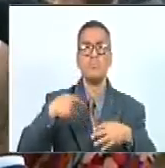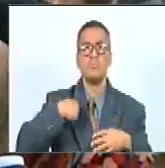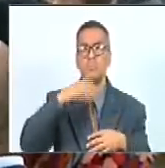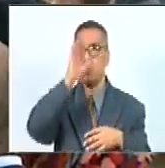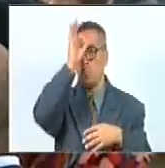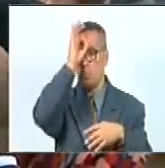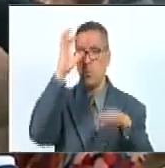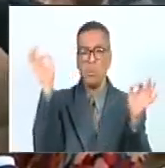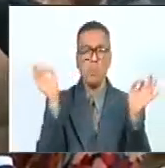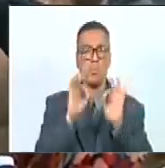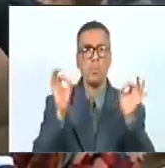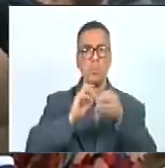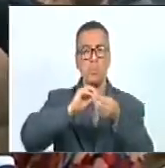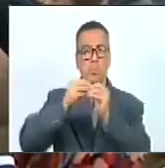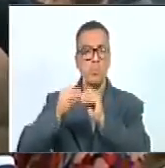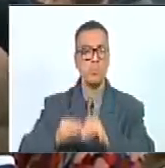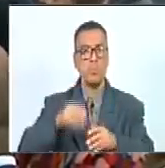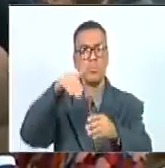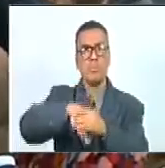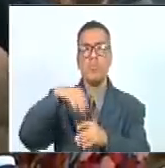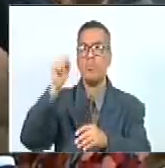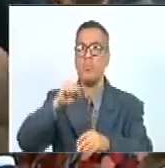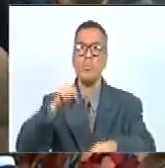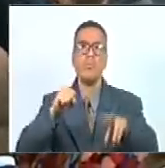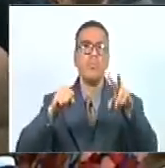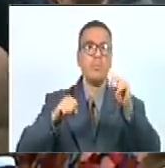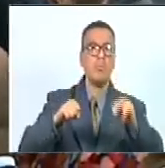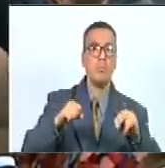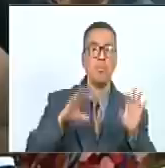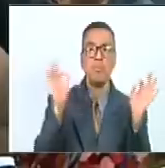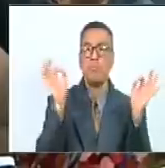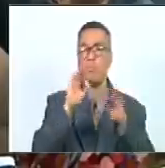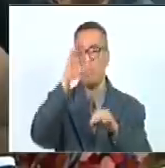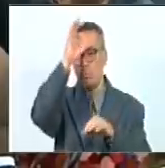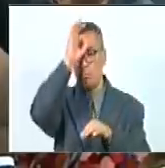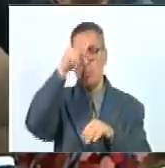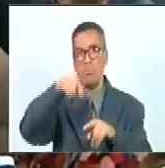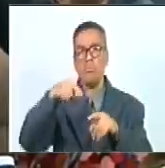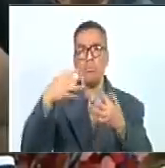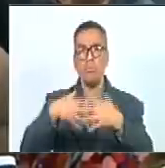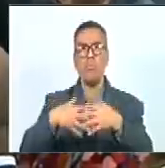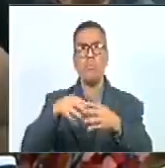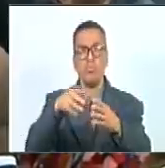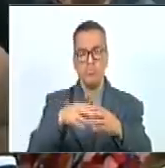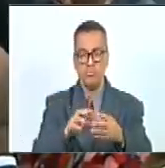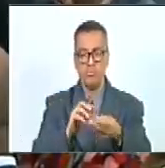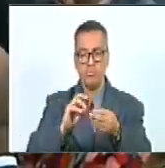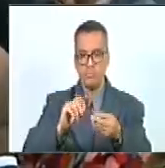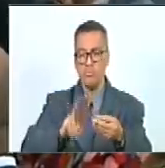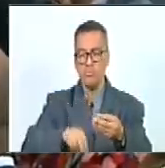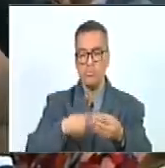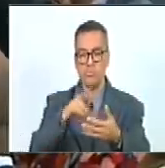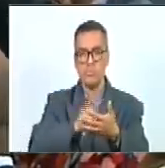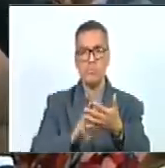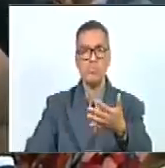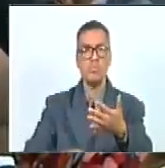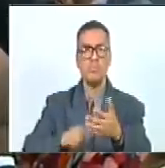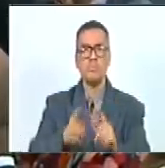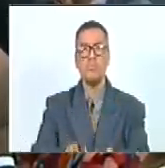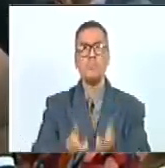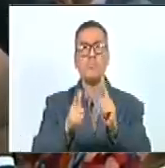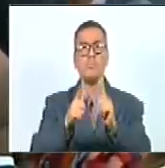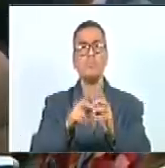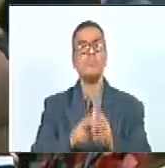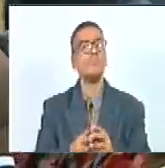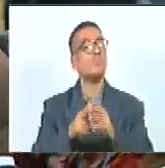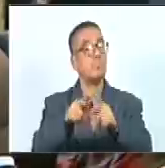sabe si arregló las máquinas de votación o no. Todavía no sabemos si esas máquinas serán capaces de leer la voluntad del